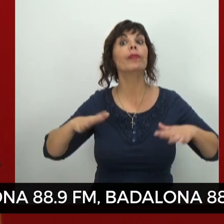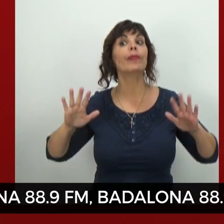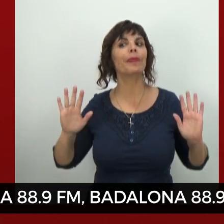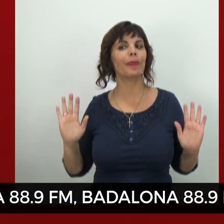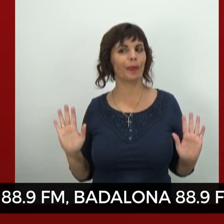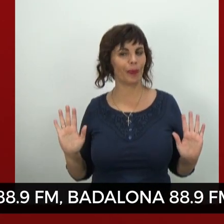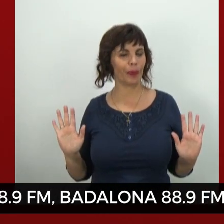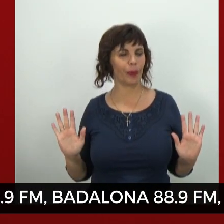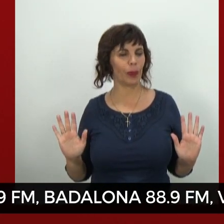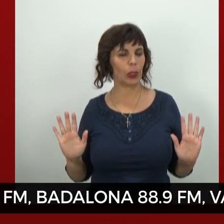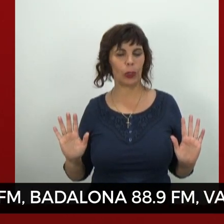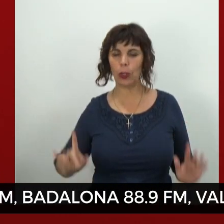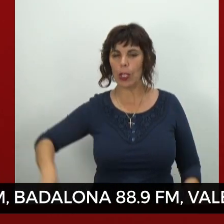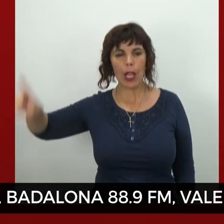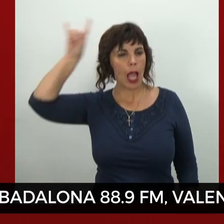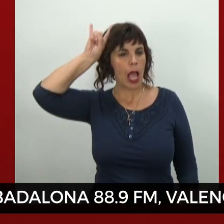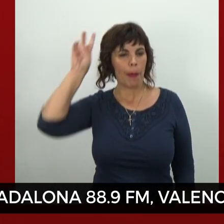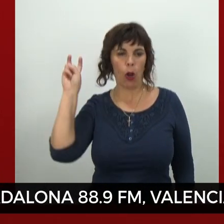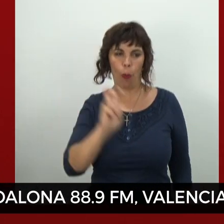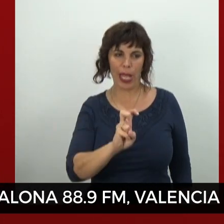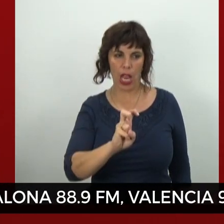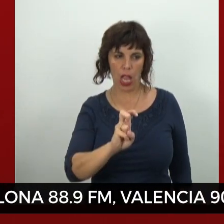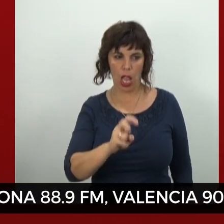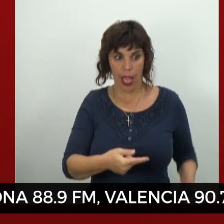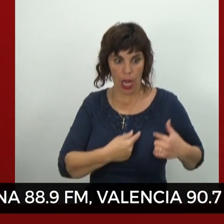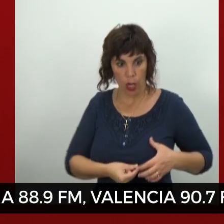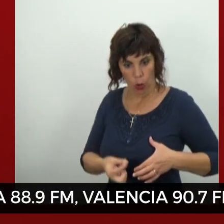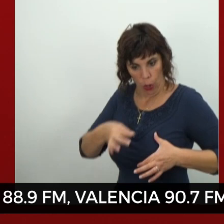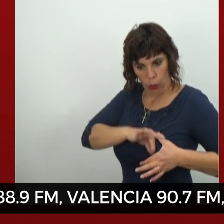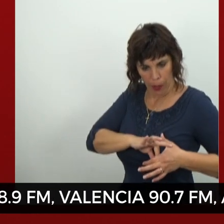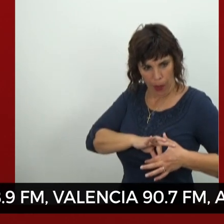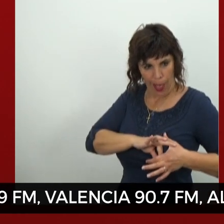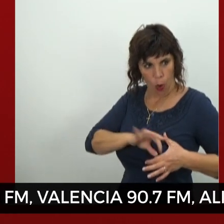el malo y arrebata lo que fue sembrado en su corazón.